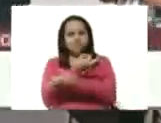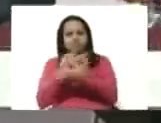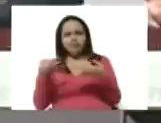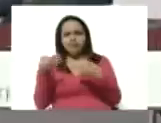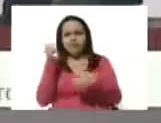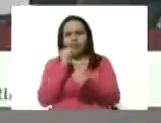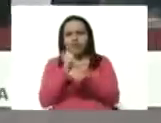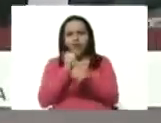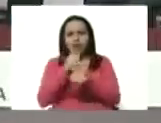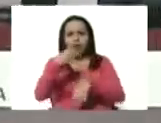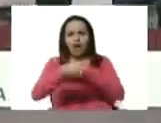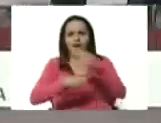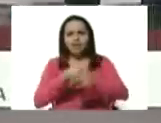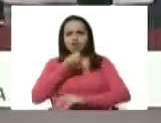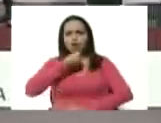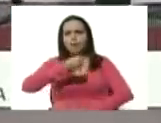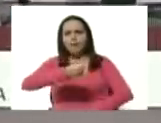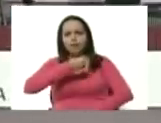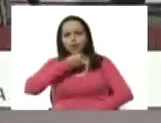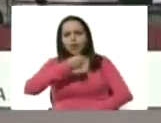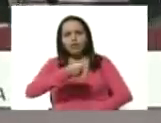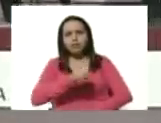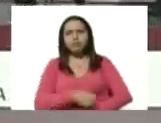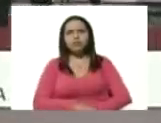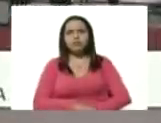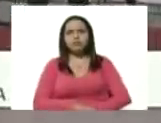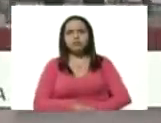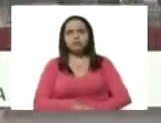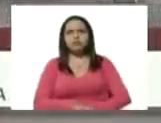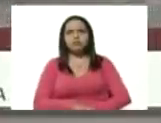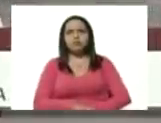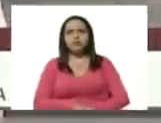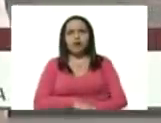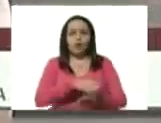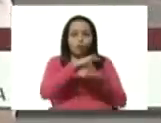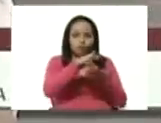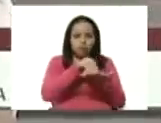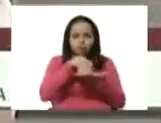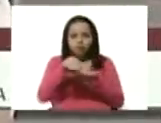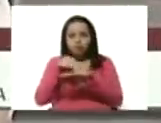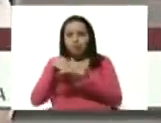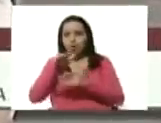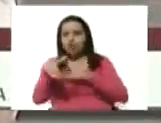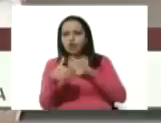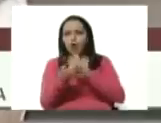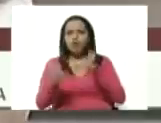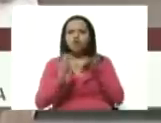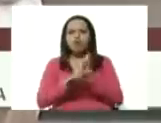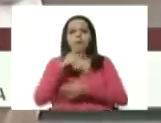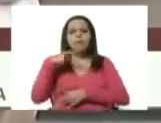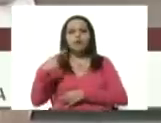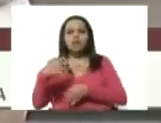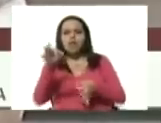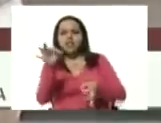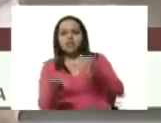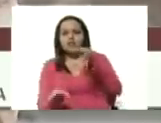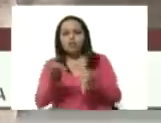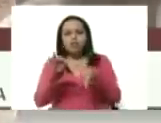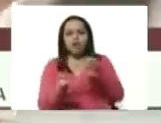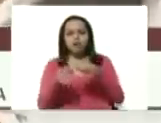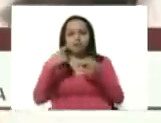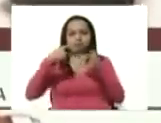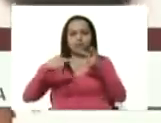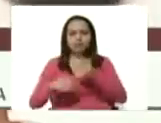el ejercicio del periodismo, cubriendo las fuentes de suceso, política y tribunales.